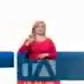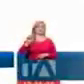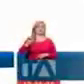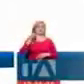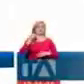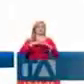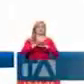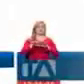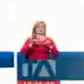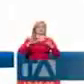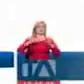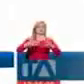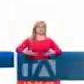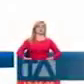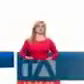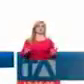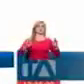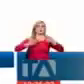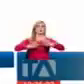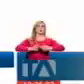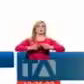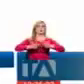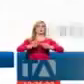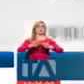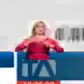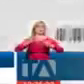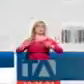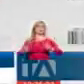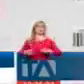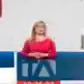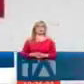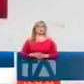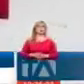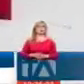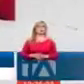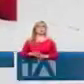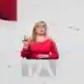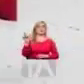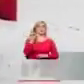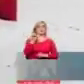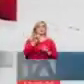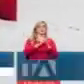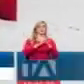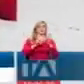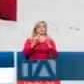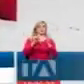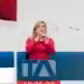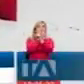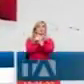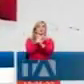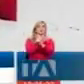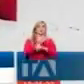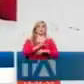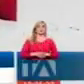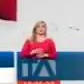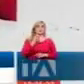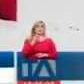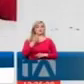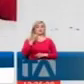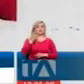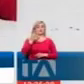embarazo al Departamento de Talento Humano para poder ausentarse. Cárdenas también envió copia de su carnet de discapacidad en el que asegura tiene